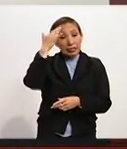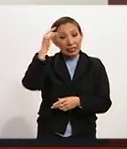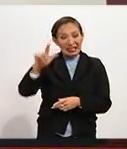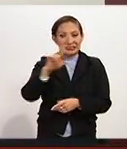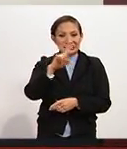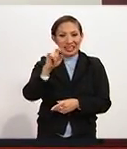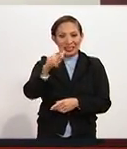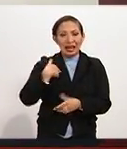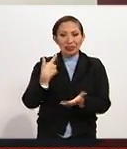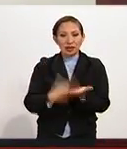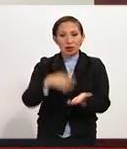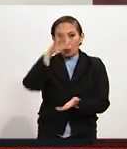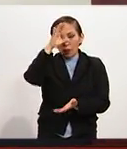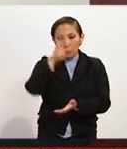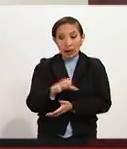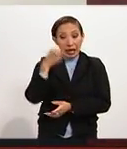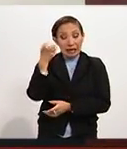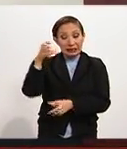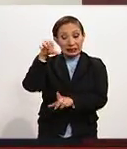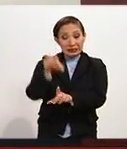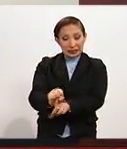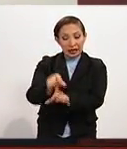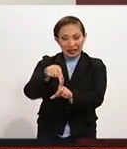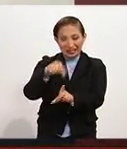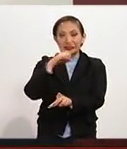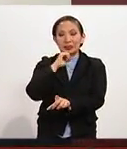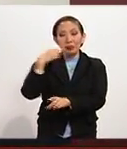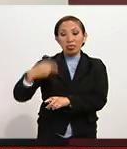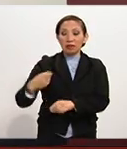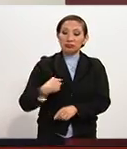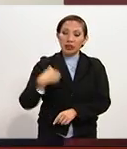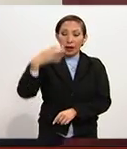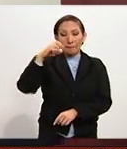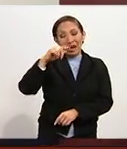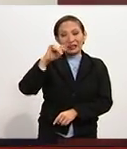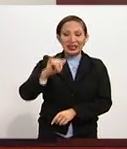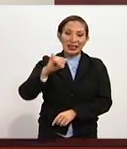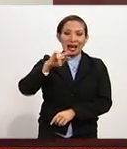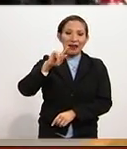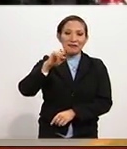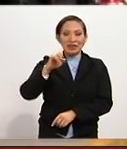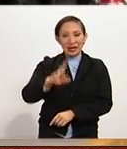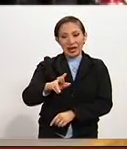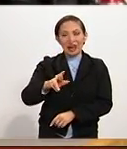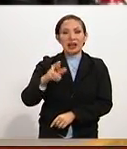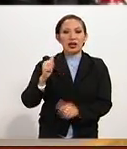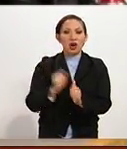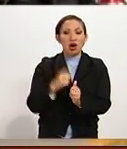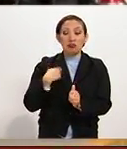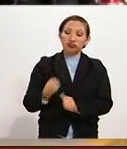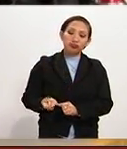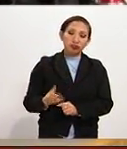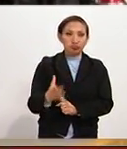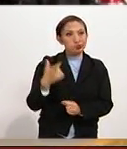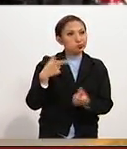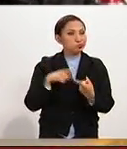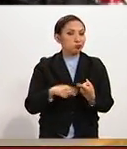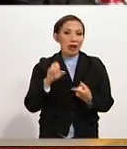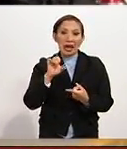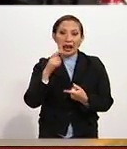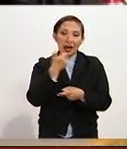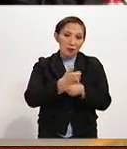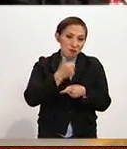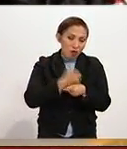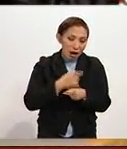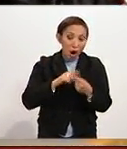los Zetas en Coahuila. La detención de quien también se hace llamar Martín Javier Espinosa Martínez con los alias de El Abuelo